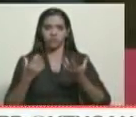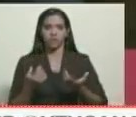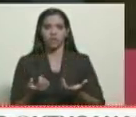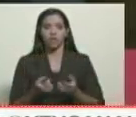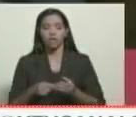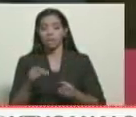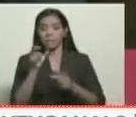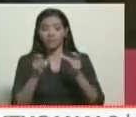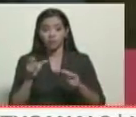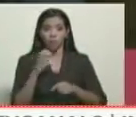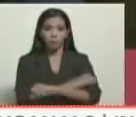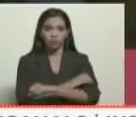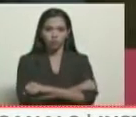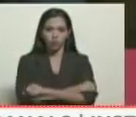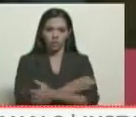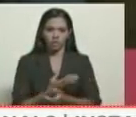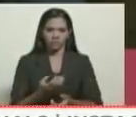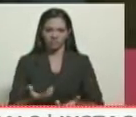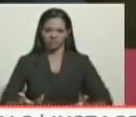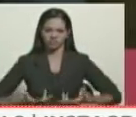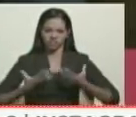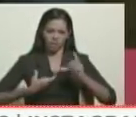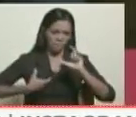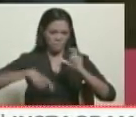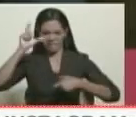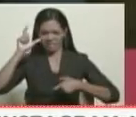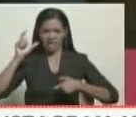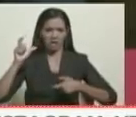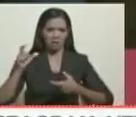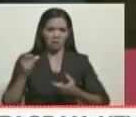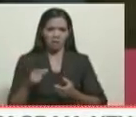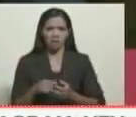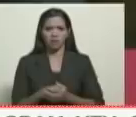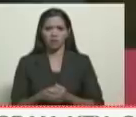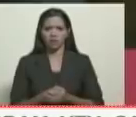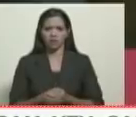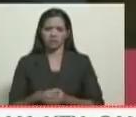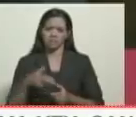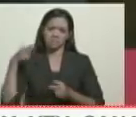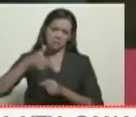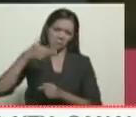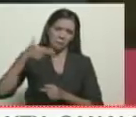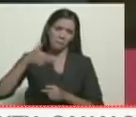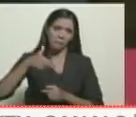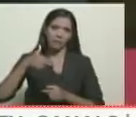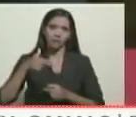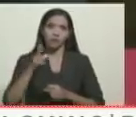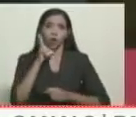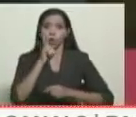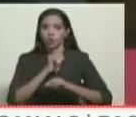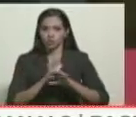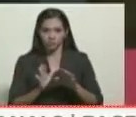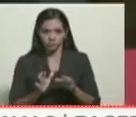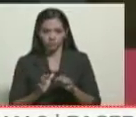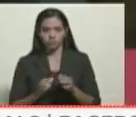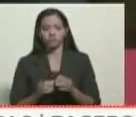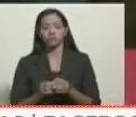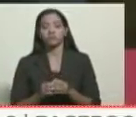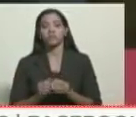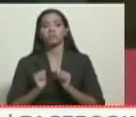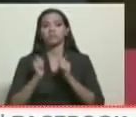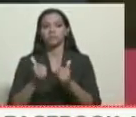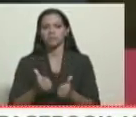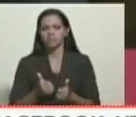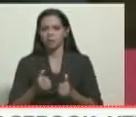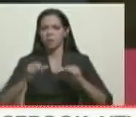manifestantes opositores, los quemaban, los pateaban, los acribillaban. Comenzamos a estudiar el